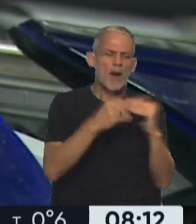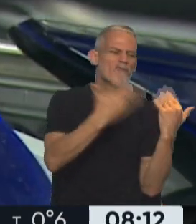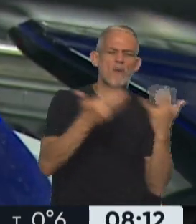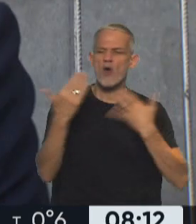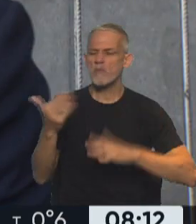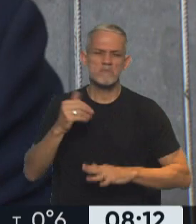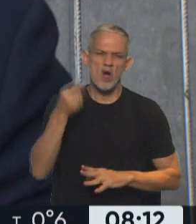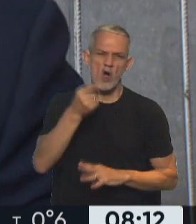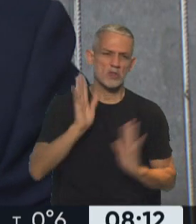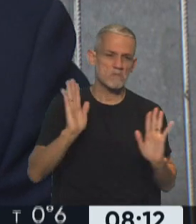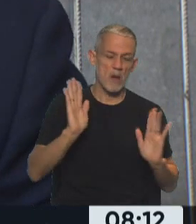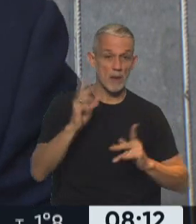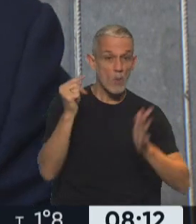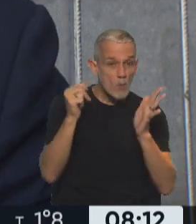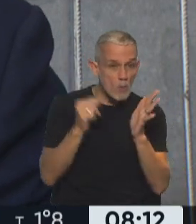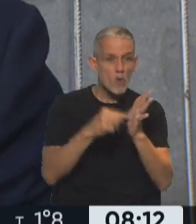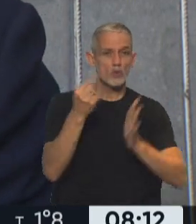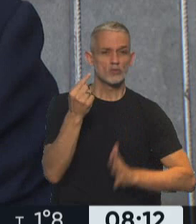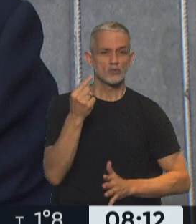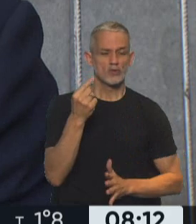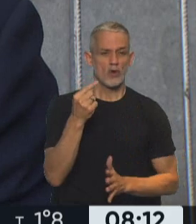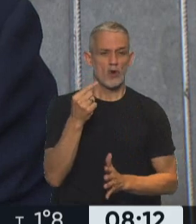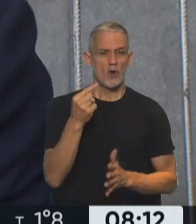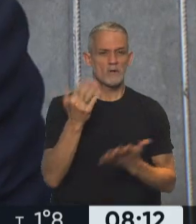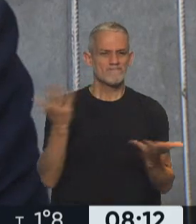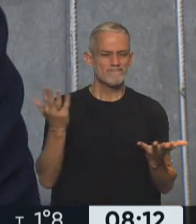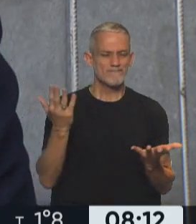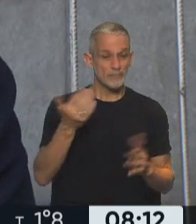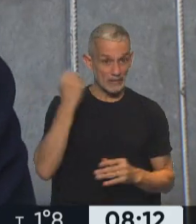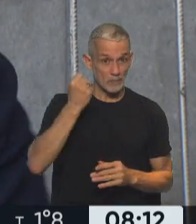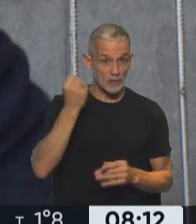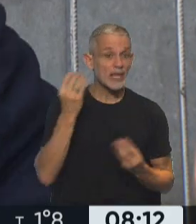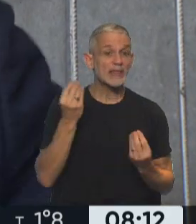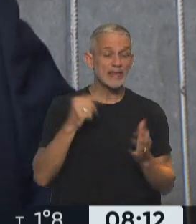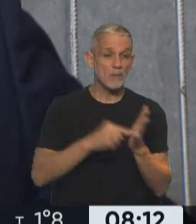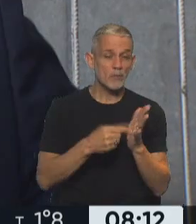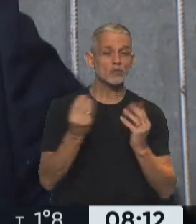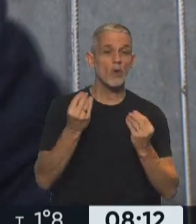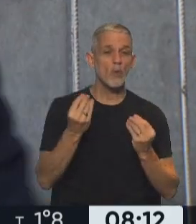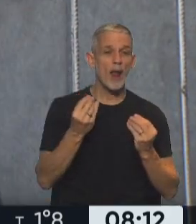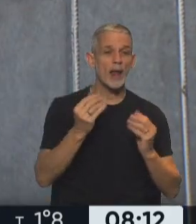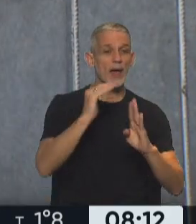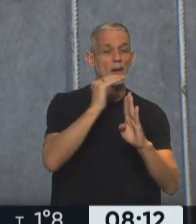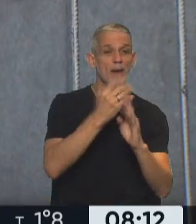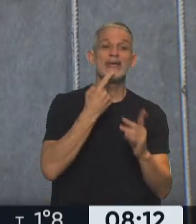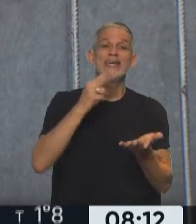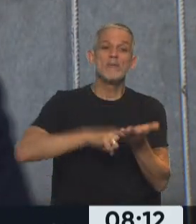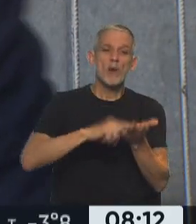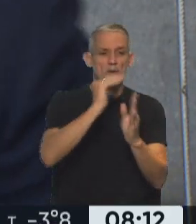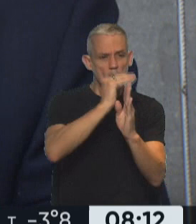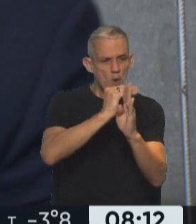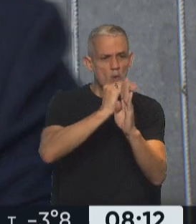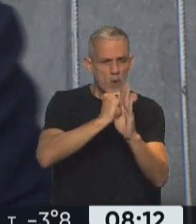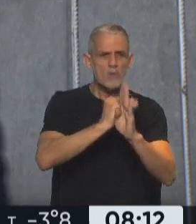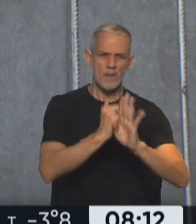contra, tenía un punto que es destacable, que era la baja progresiva de uno de los impuestos más regresivos